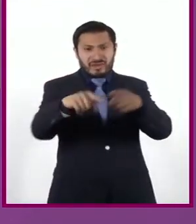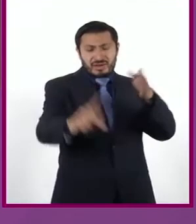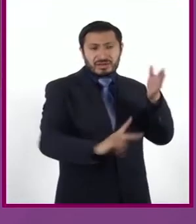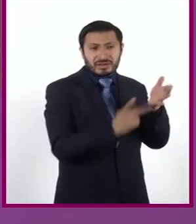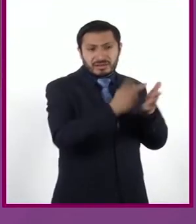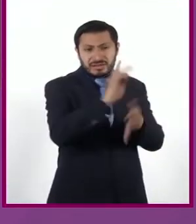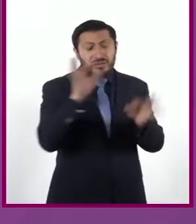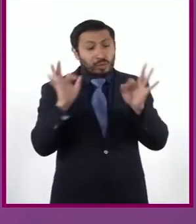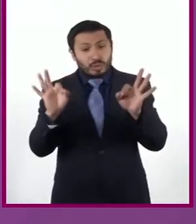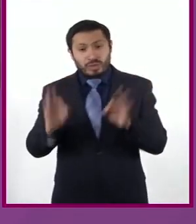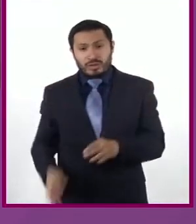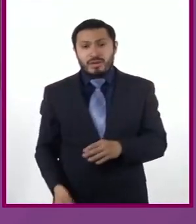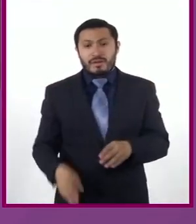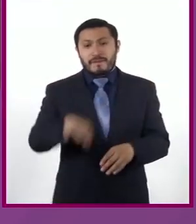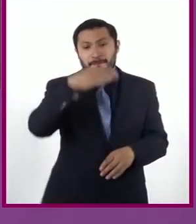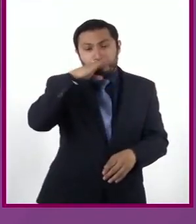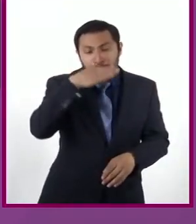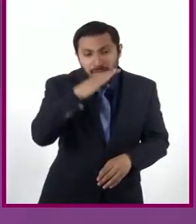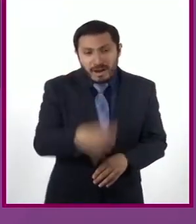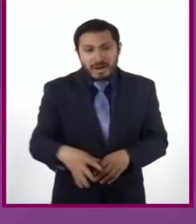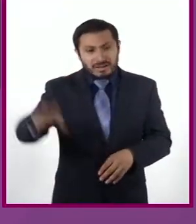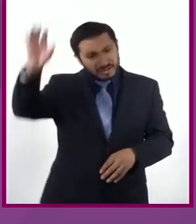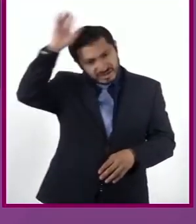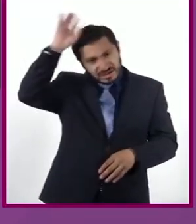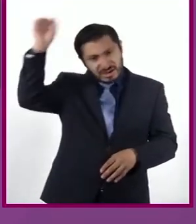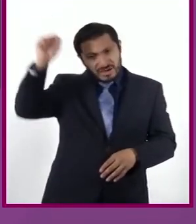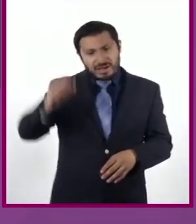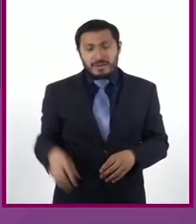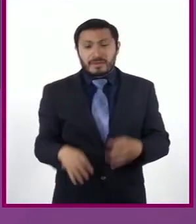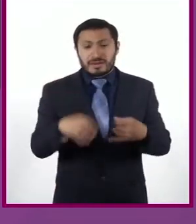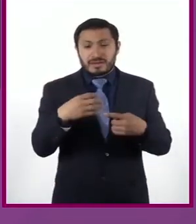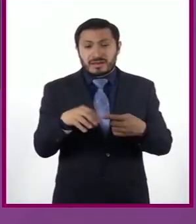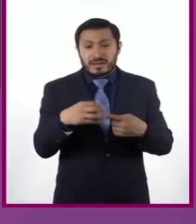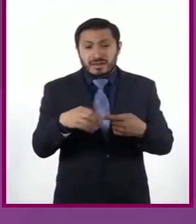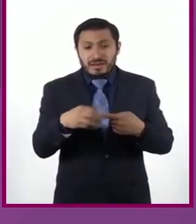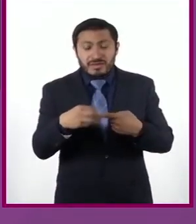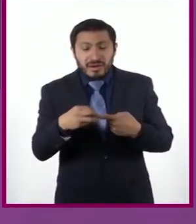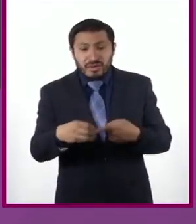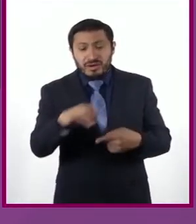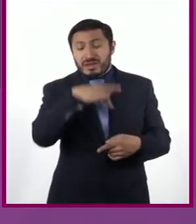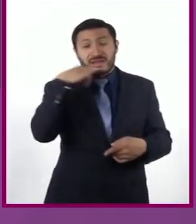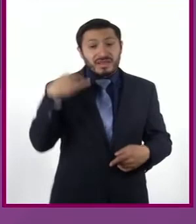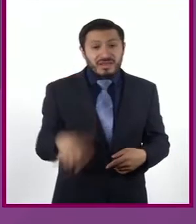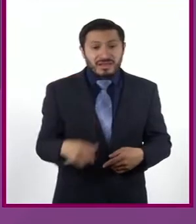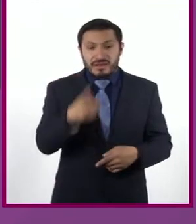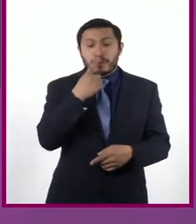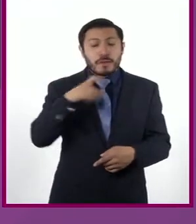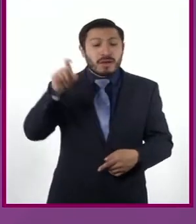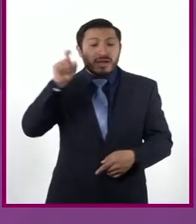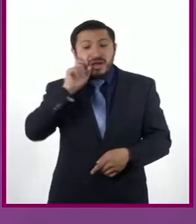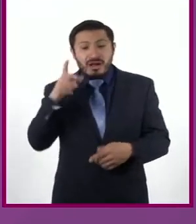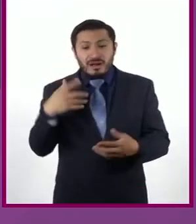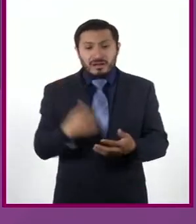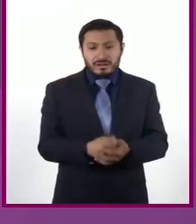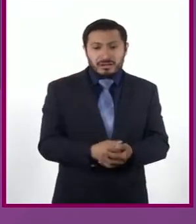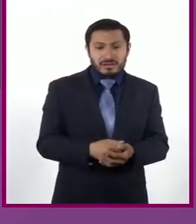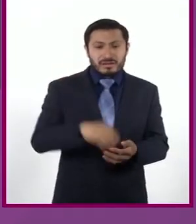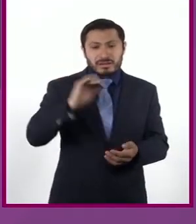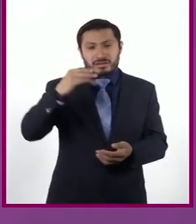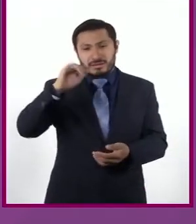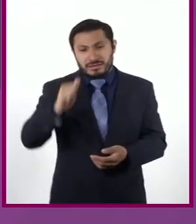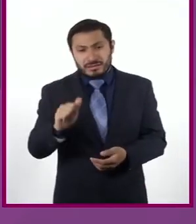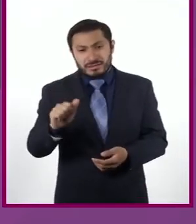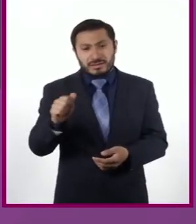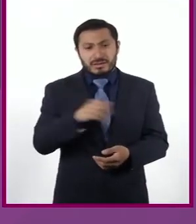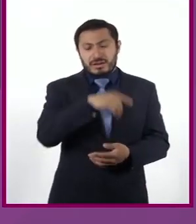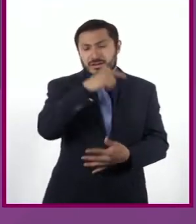originarias como el maíz, las calabazas, frijoles, chile, tomate de cáscara, jitomate, chía,